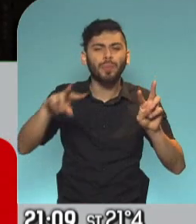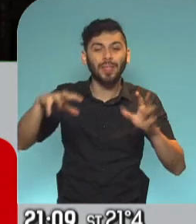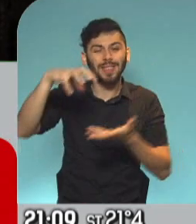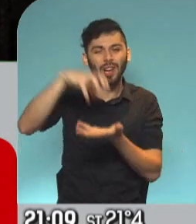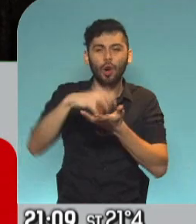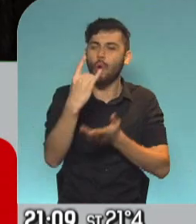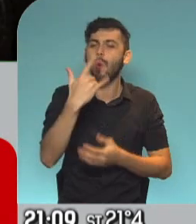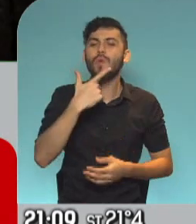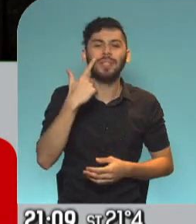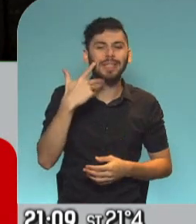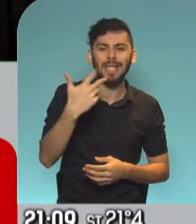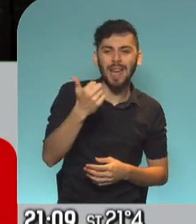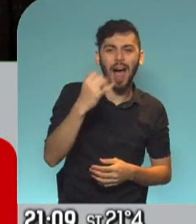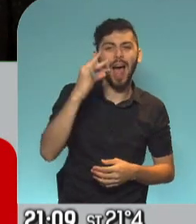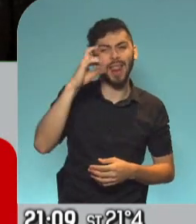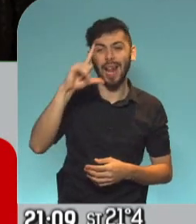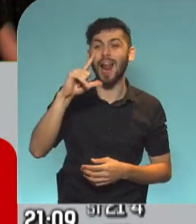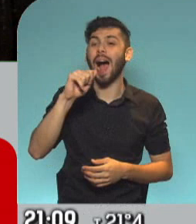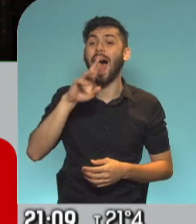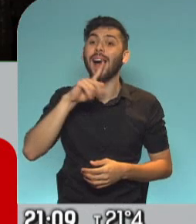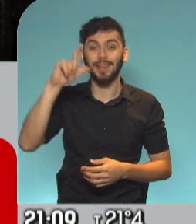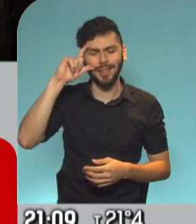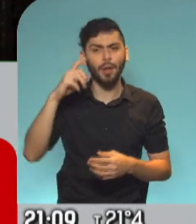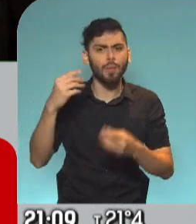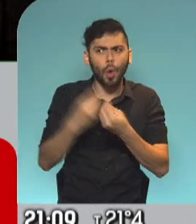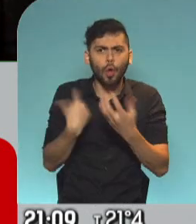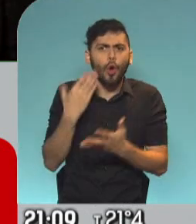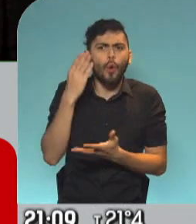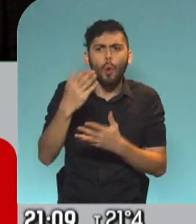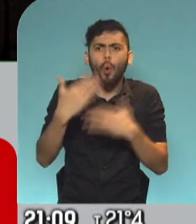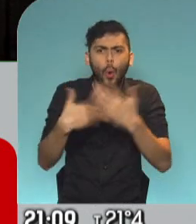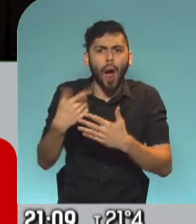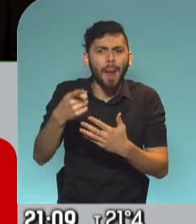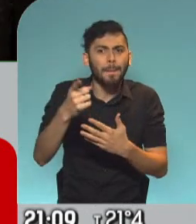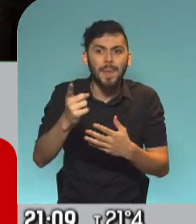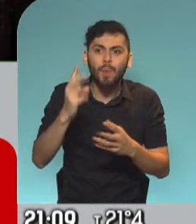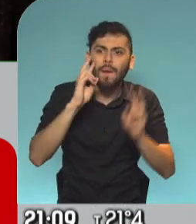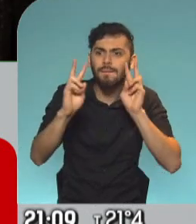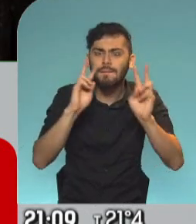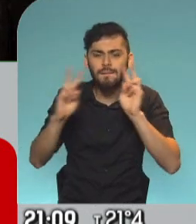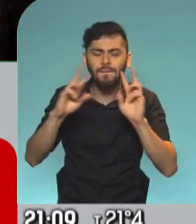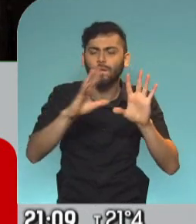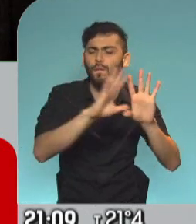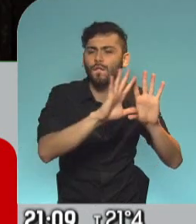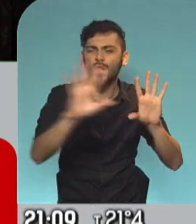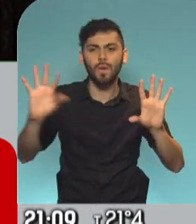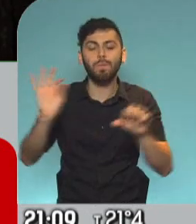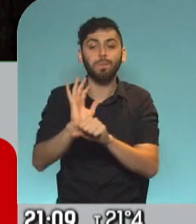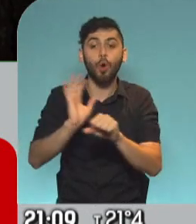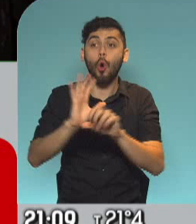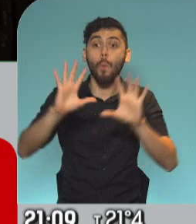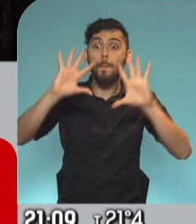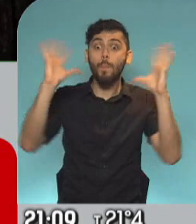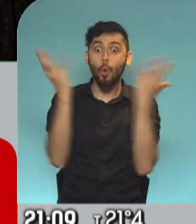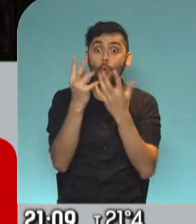Arte, y muchos tuvimos oportunidad de ir y recorrer y meternos en ese mundo y jugar por un ratito a eso que proponía Quino: poder mirar el mundo con ojos